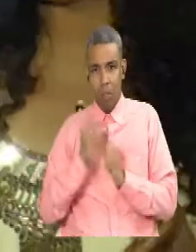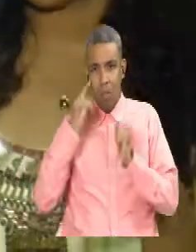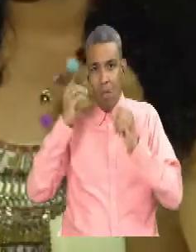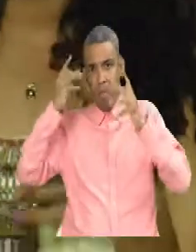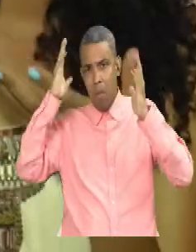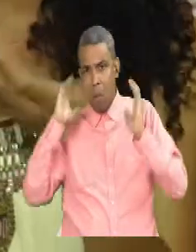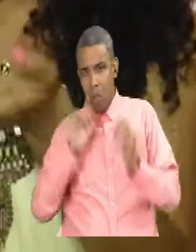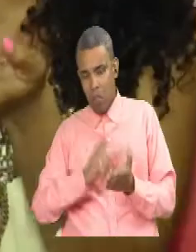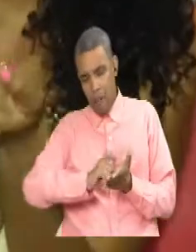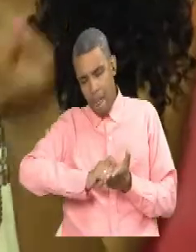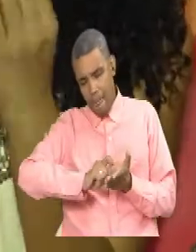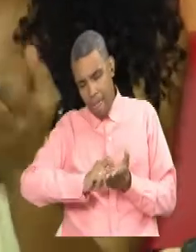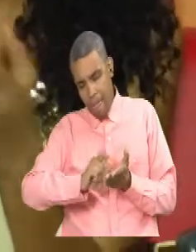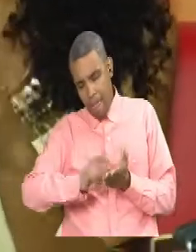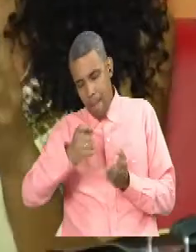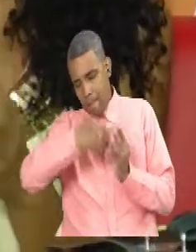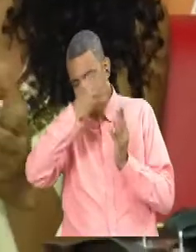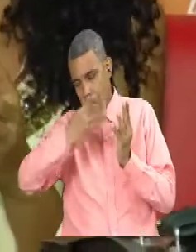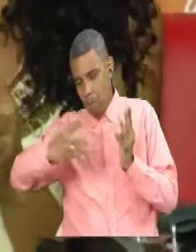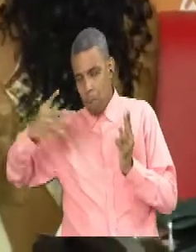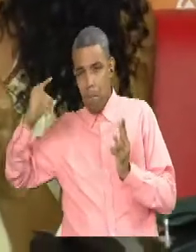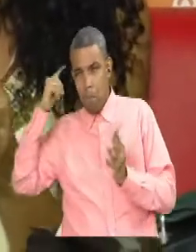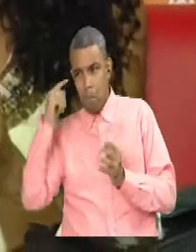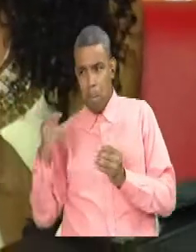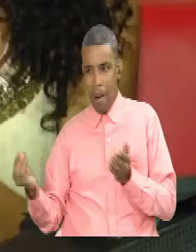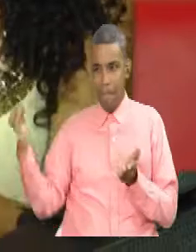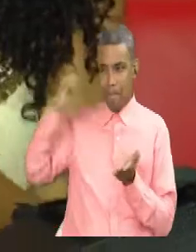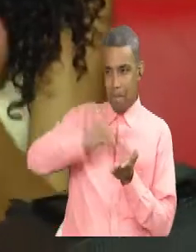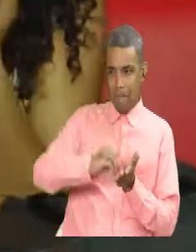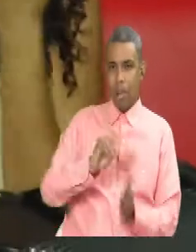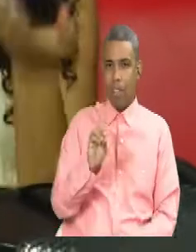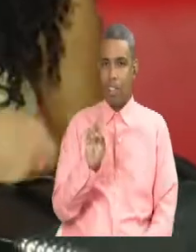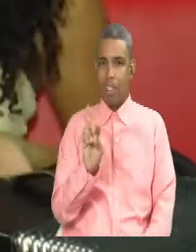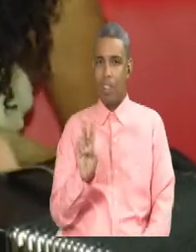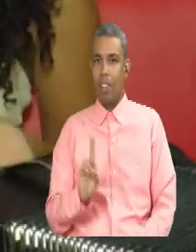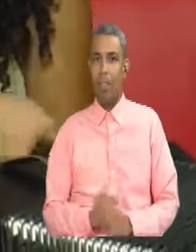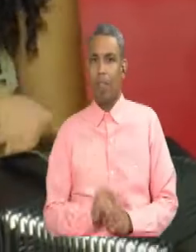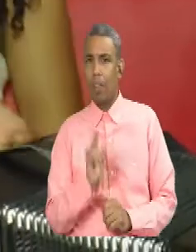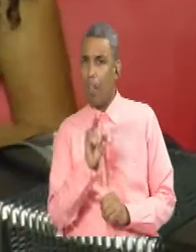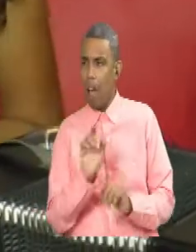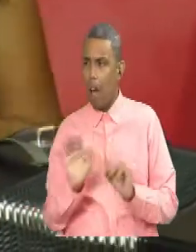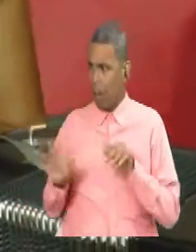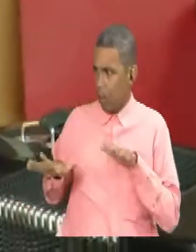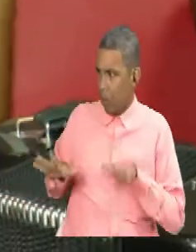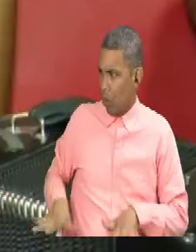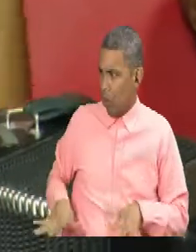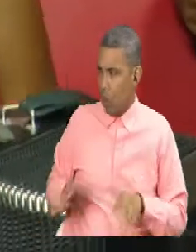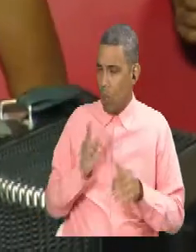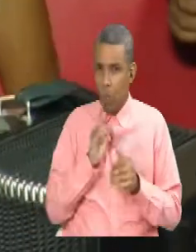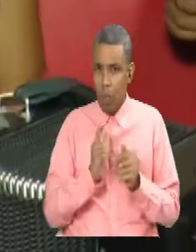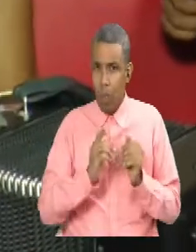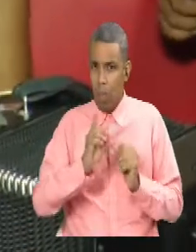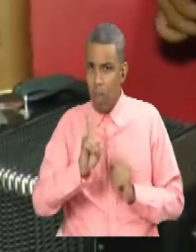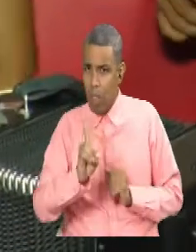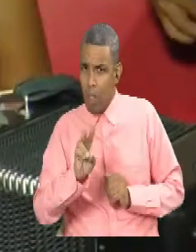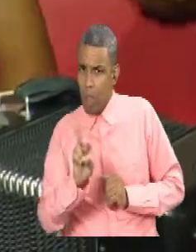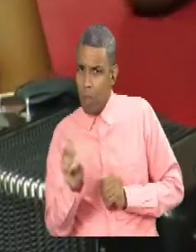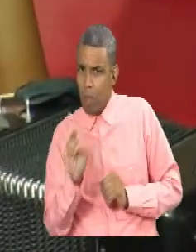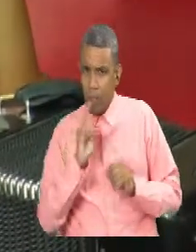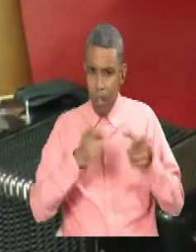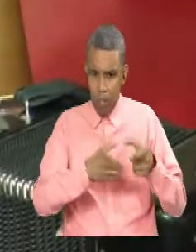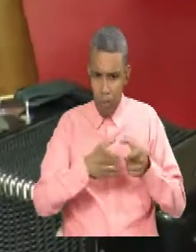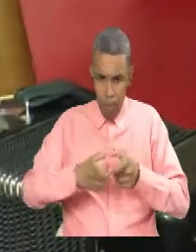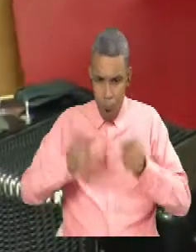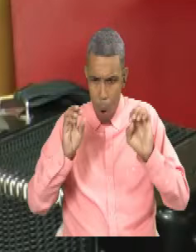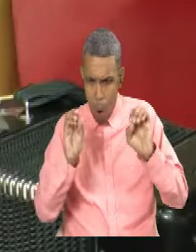entonces la pausa fue prácticamente en producción musical, pero tú dices que seguiste cantando, seguiste moviéndote en los